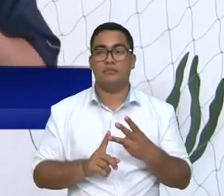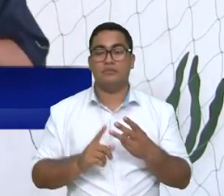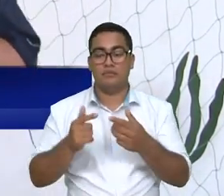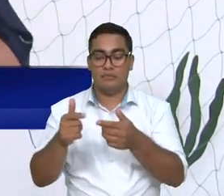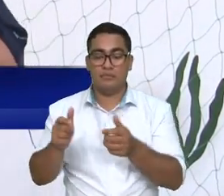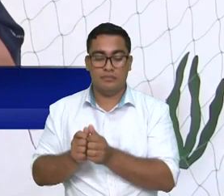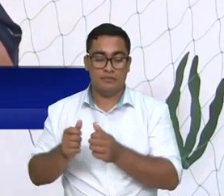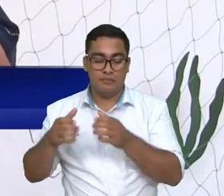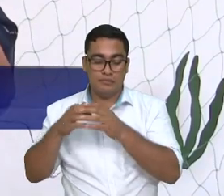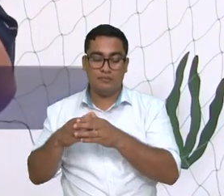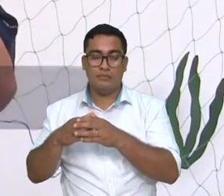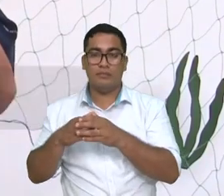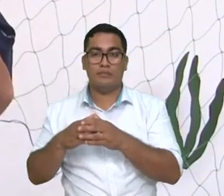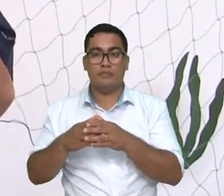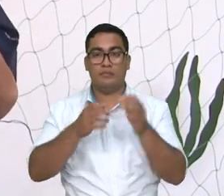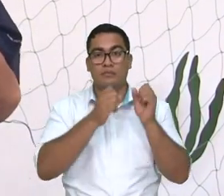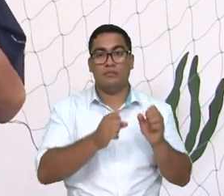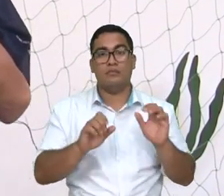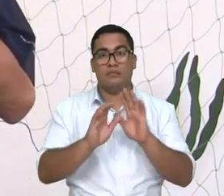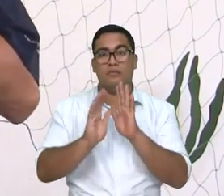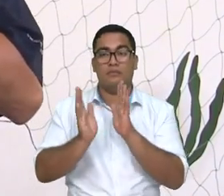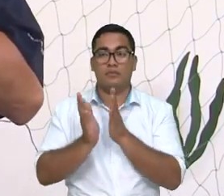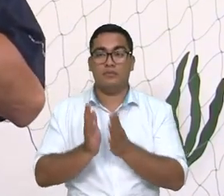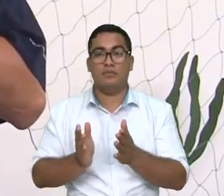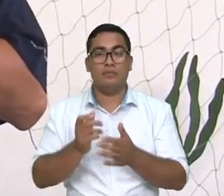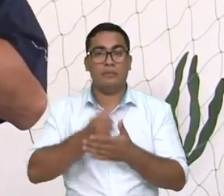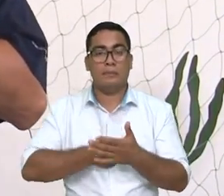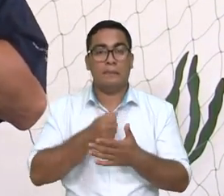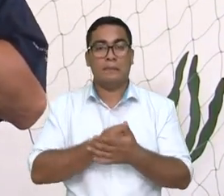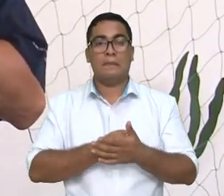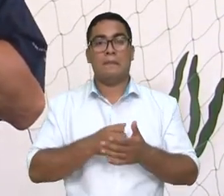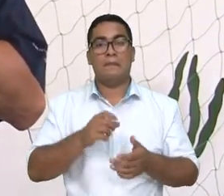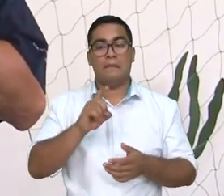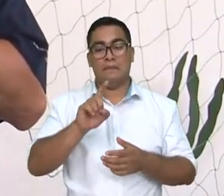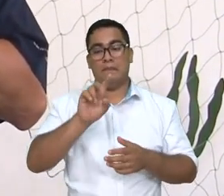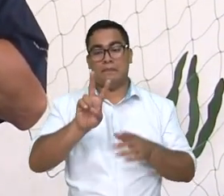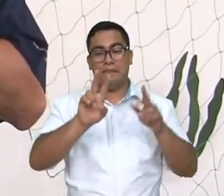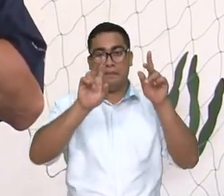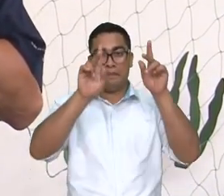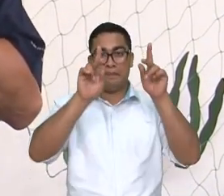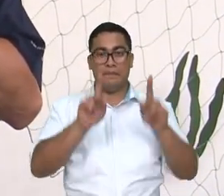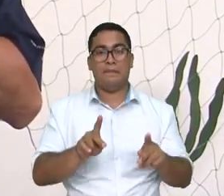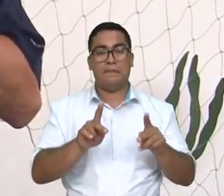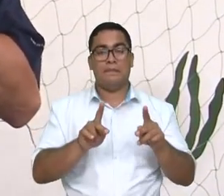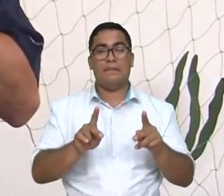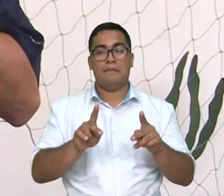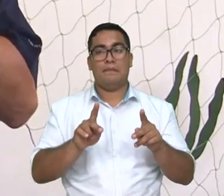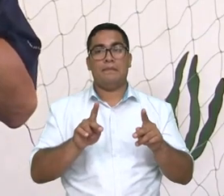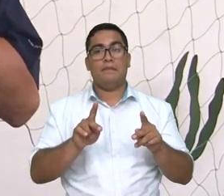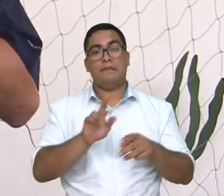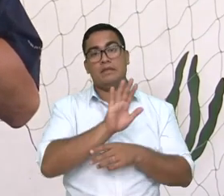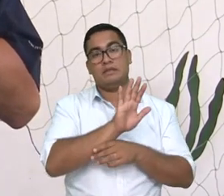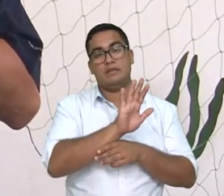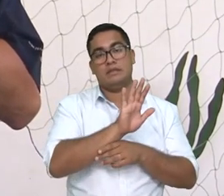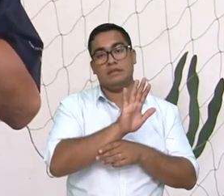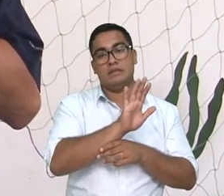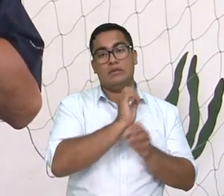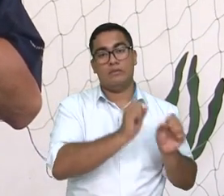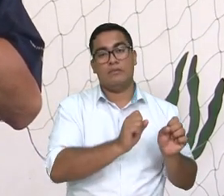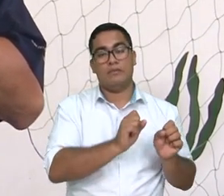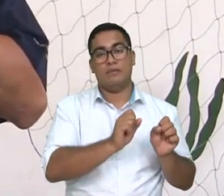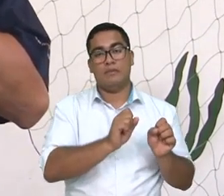a la cooperativa Hombres y Mujeres Esforzados, que tiene 12 protagonistas, de los cuales 5 son